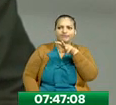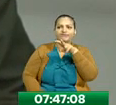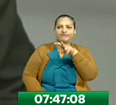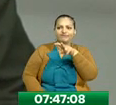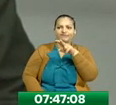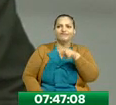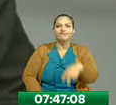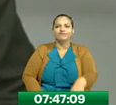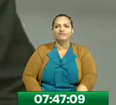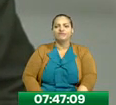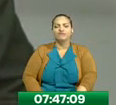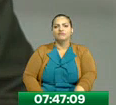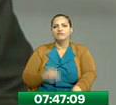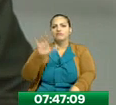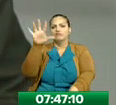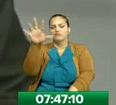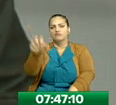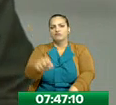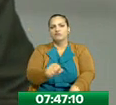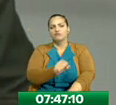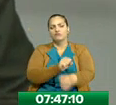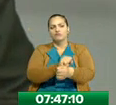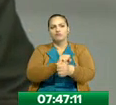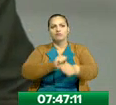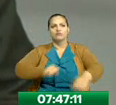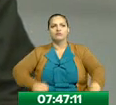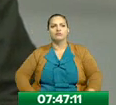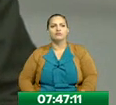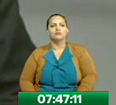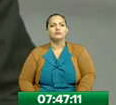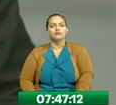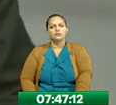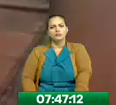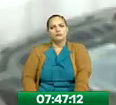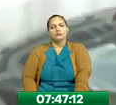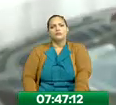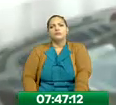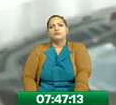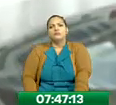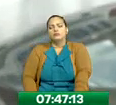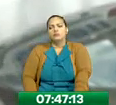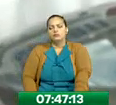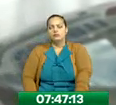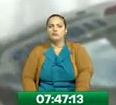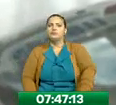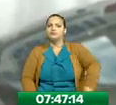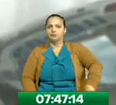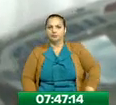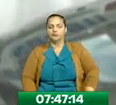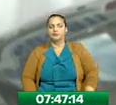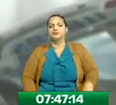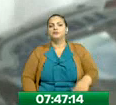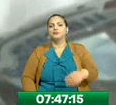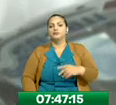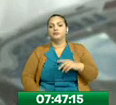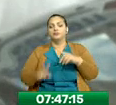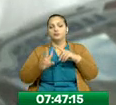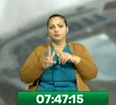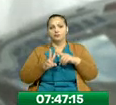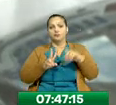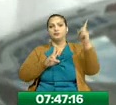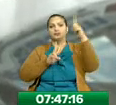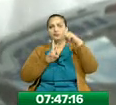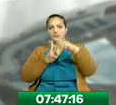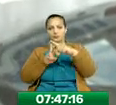han puesto especial énfasis a los casos que ya van varios años sin resolución. En el segundo caso, el sospechoso, sobre quien pesaba una boleta